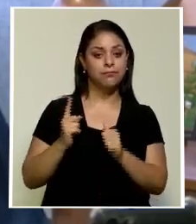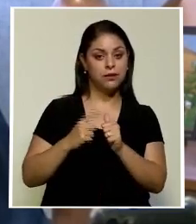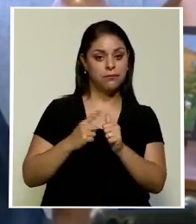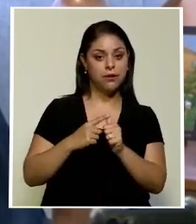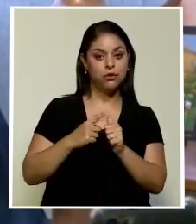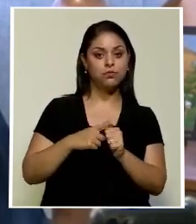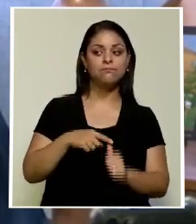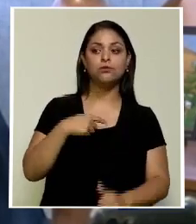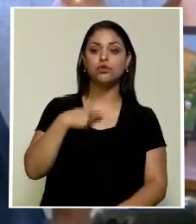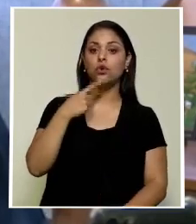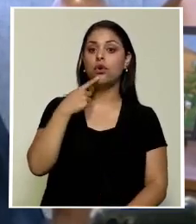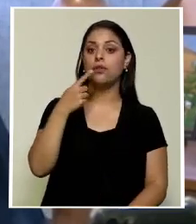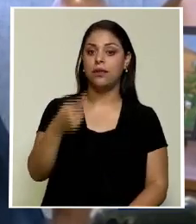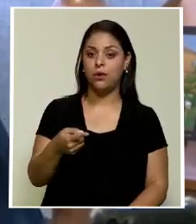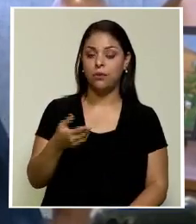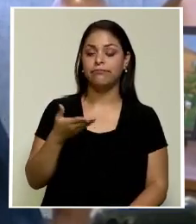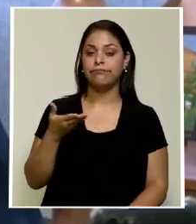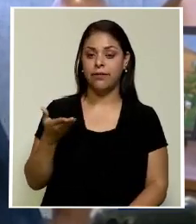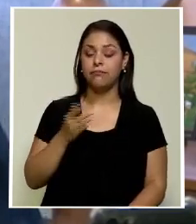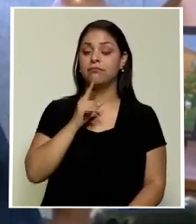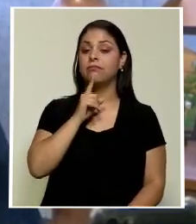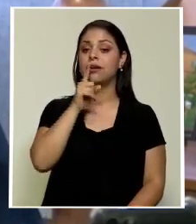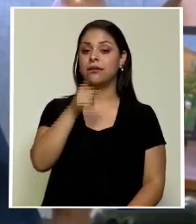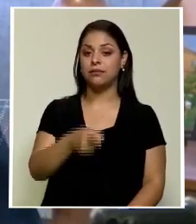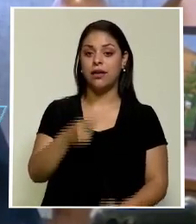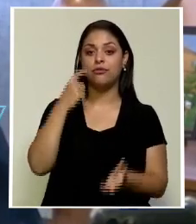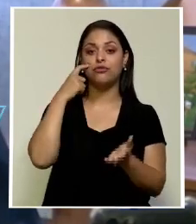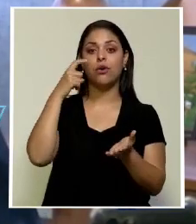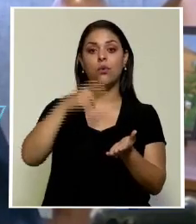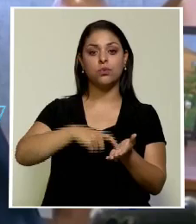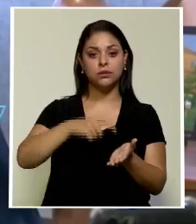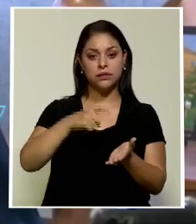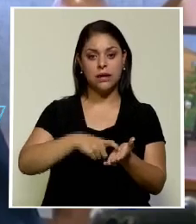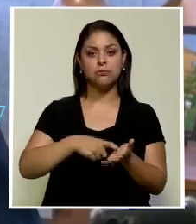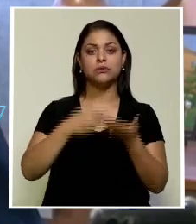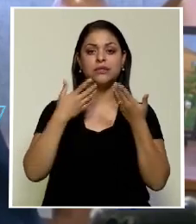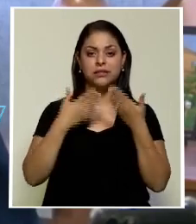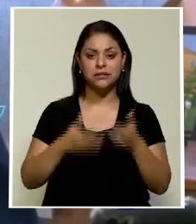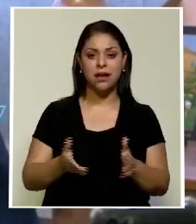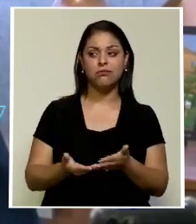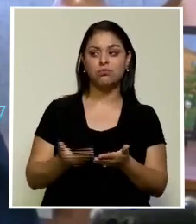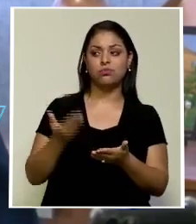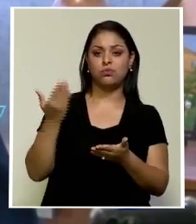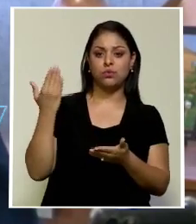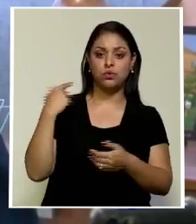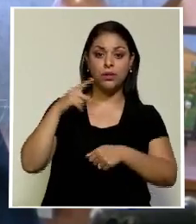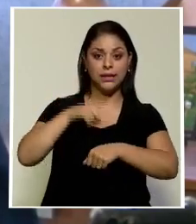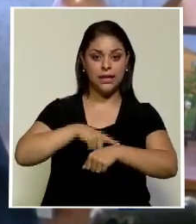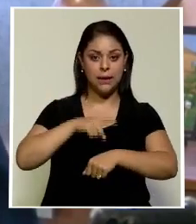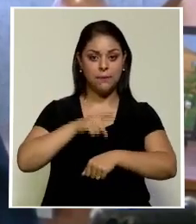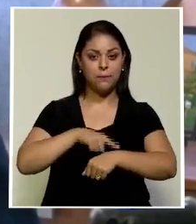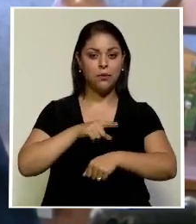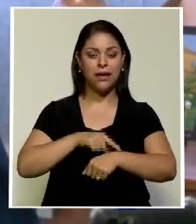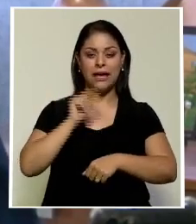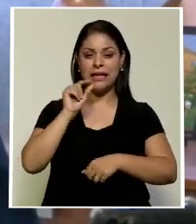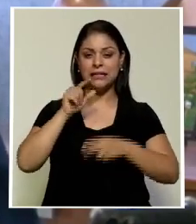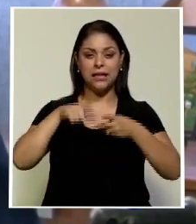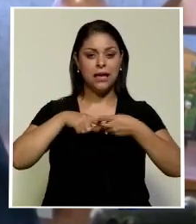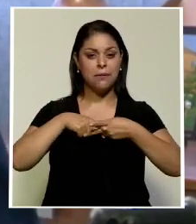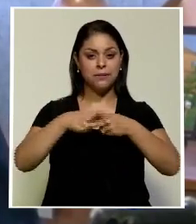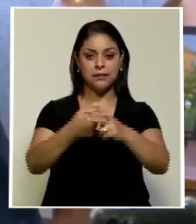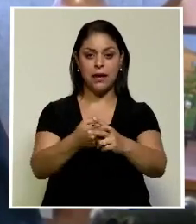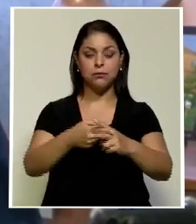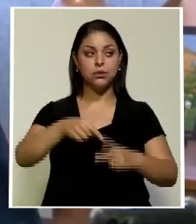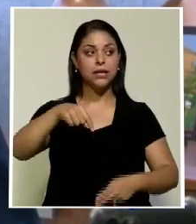que efectivamente reconocemos, y lo hemos venido diciendo hace mucho tiempo, casi desde el inicio de esta